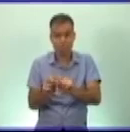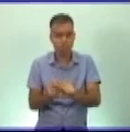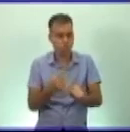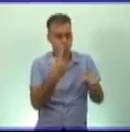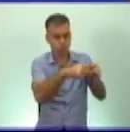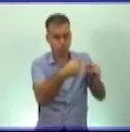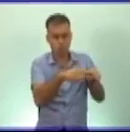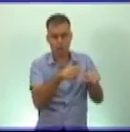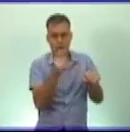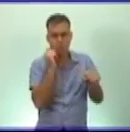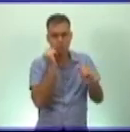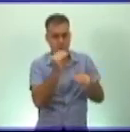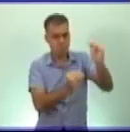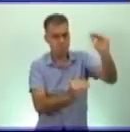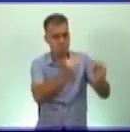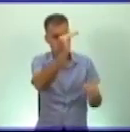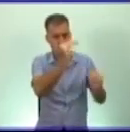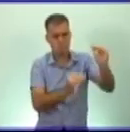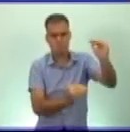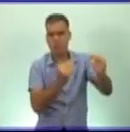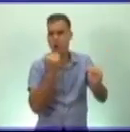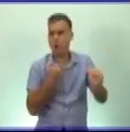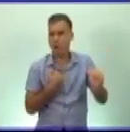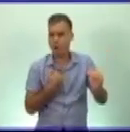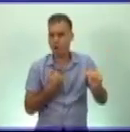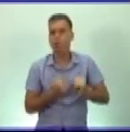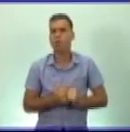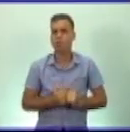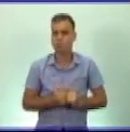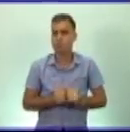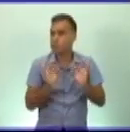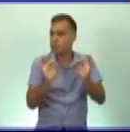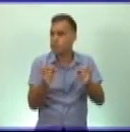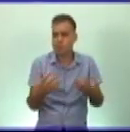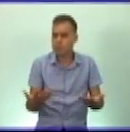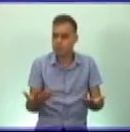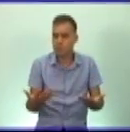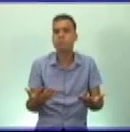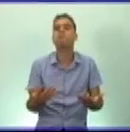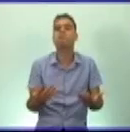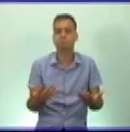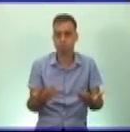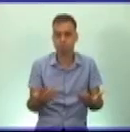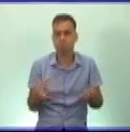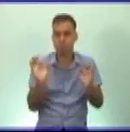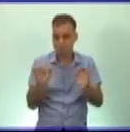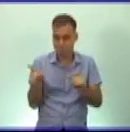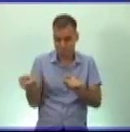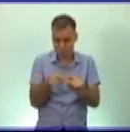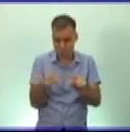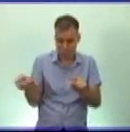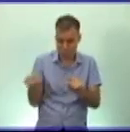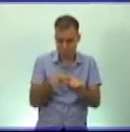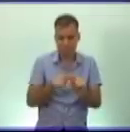gana electrones, la que se oxida o se reduce, siempre está en los reaccionantes.